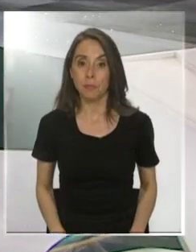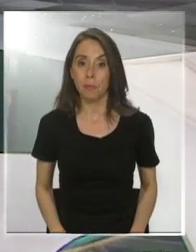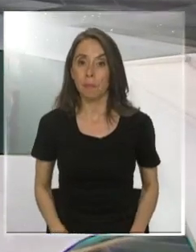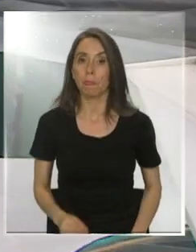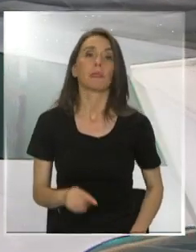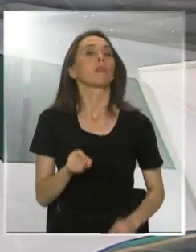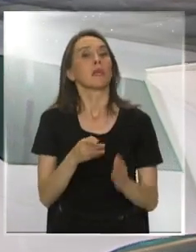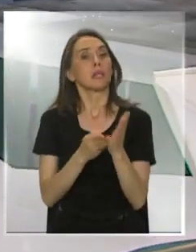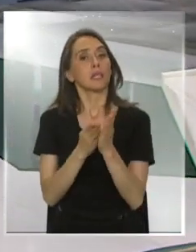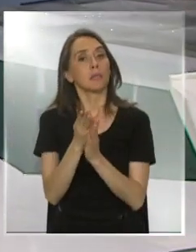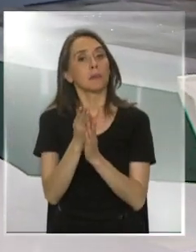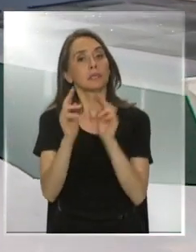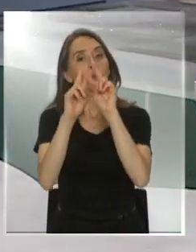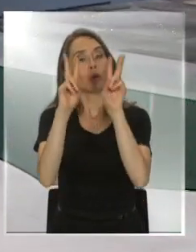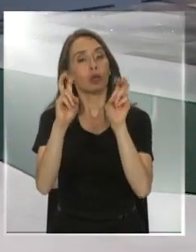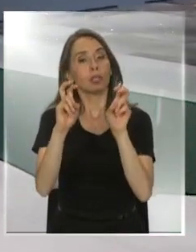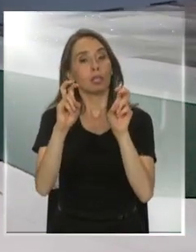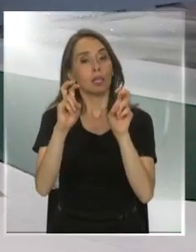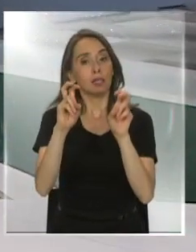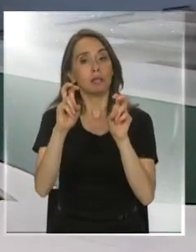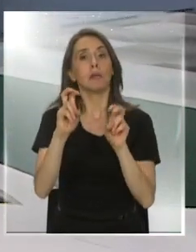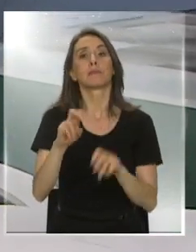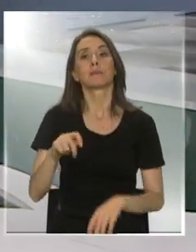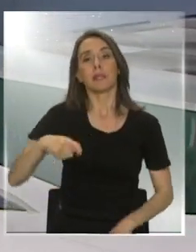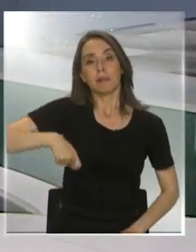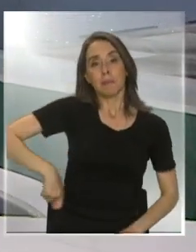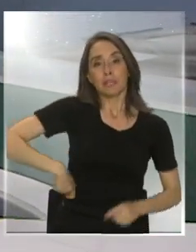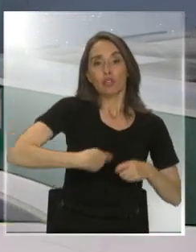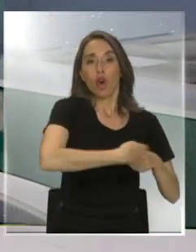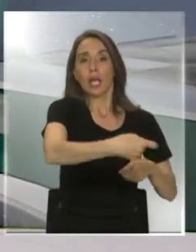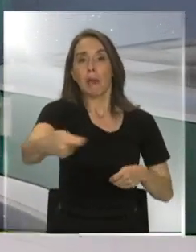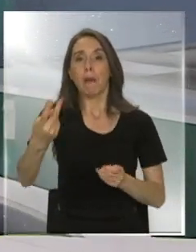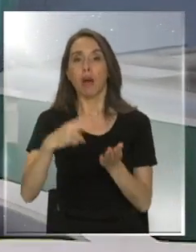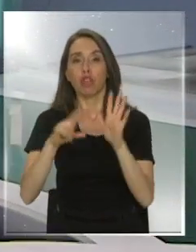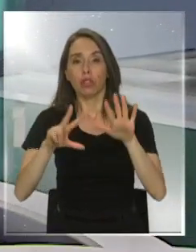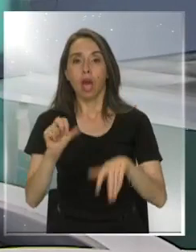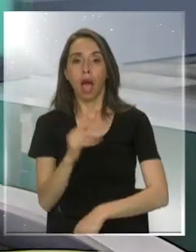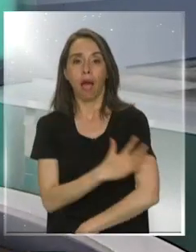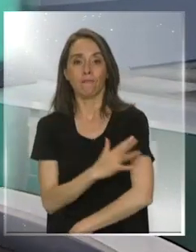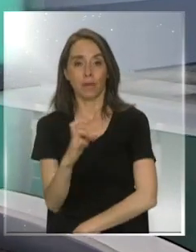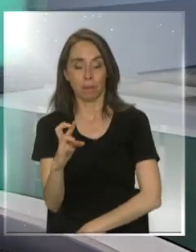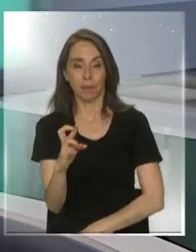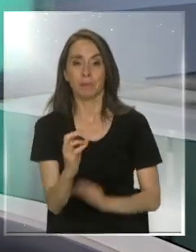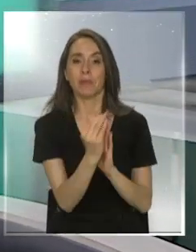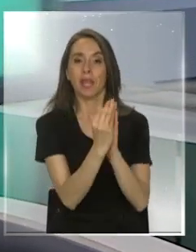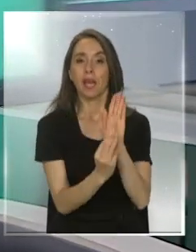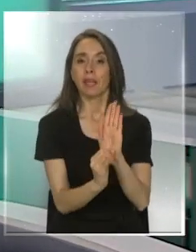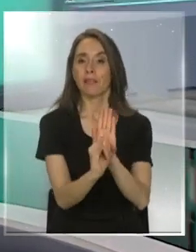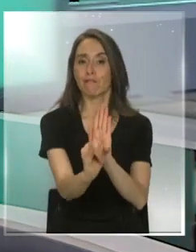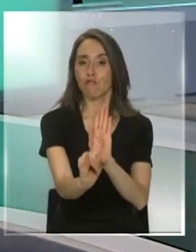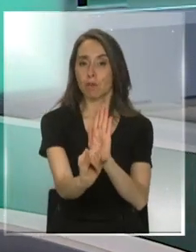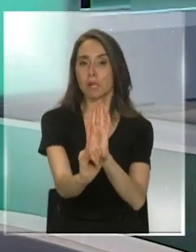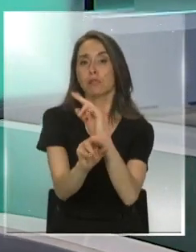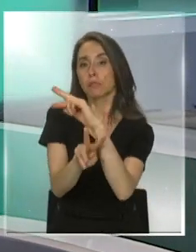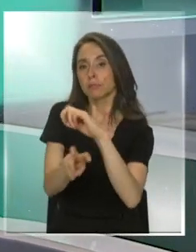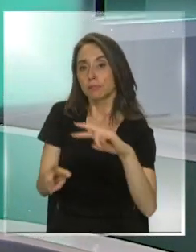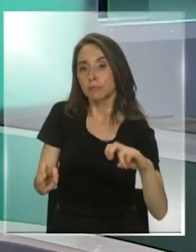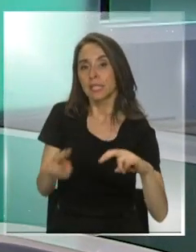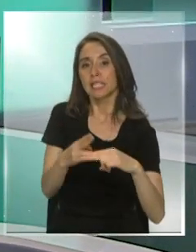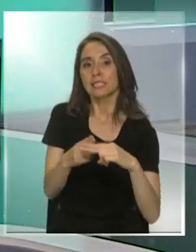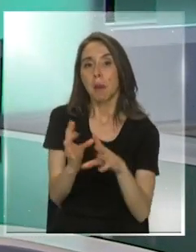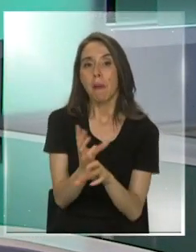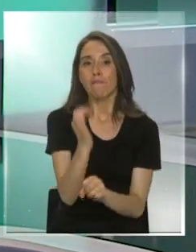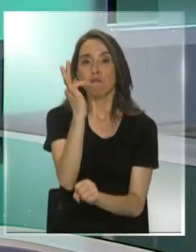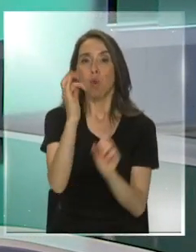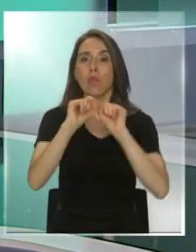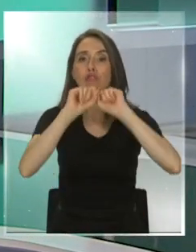Mire, entramos al mundo de las pensiones otorgadas el año 2018 por las AFP. Según los datos arrojados por una investigación